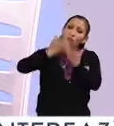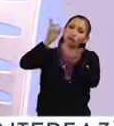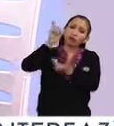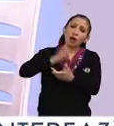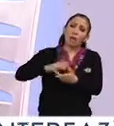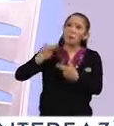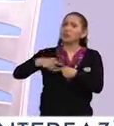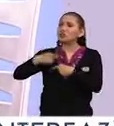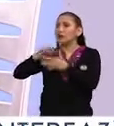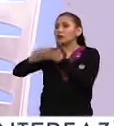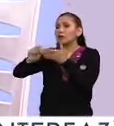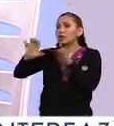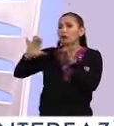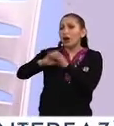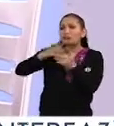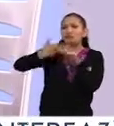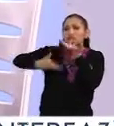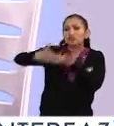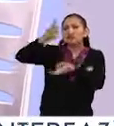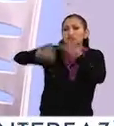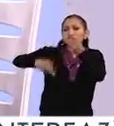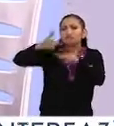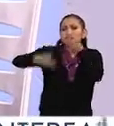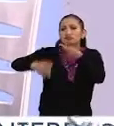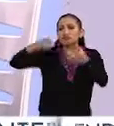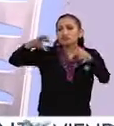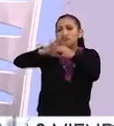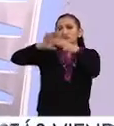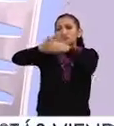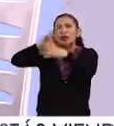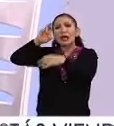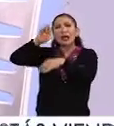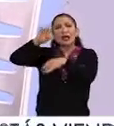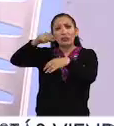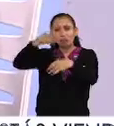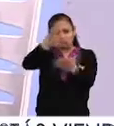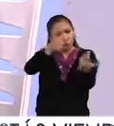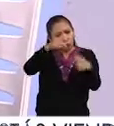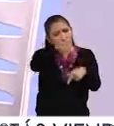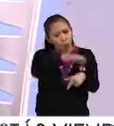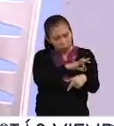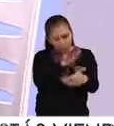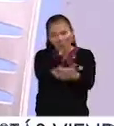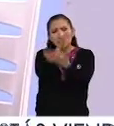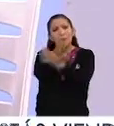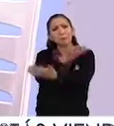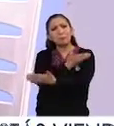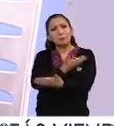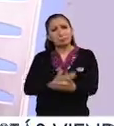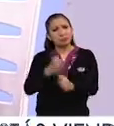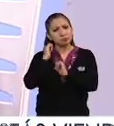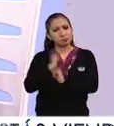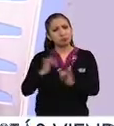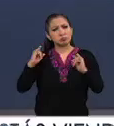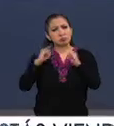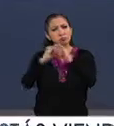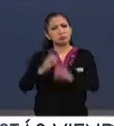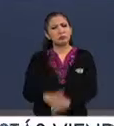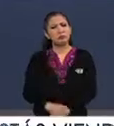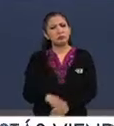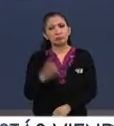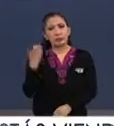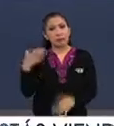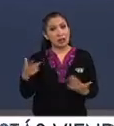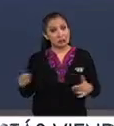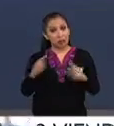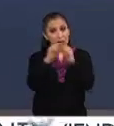con otro escritor, y empezamos a charlar y tejieron una red que dijeron, bueno, tú puedes y debes ser quien dirige esta institución. Es